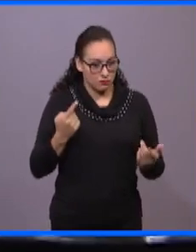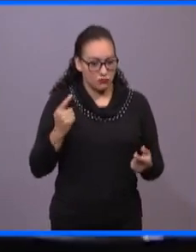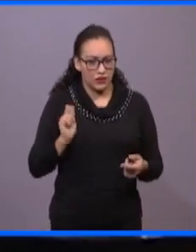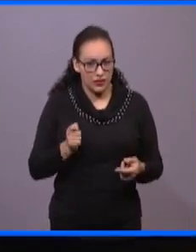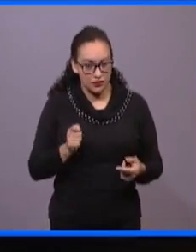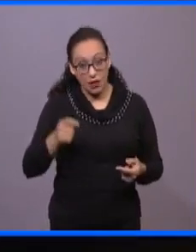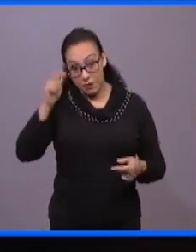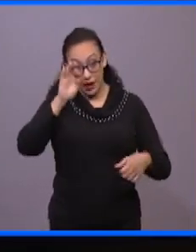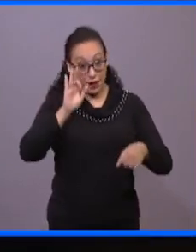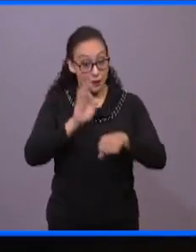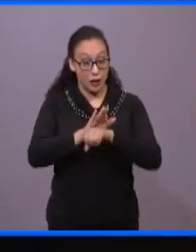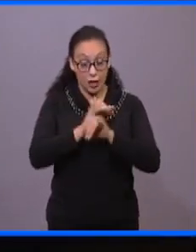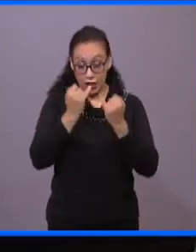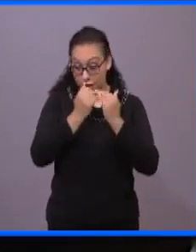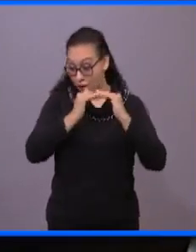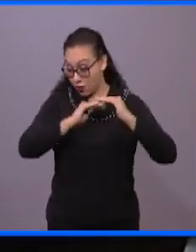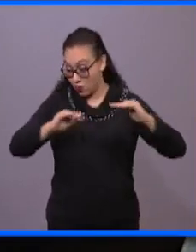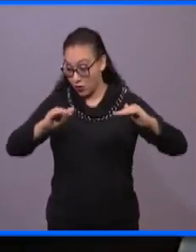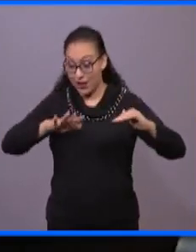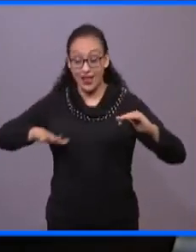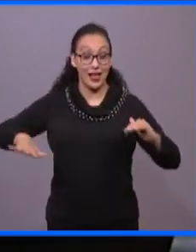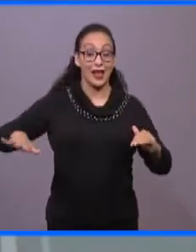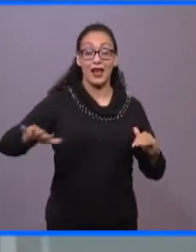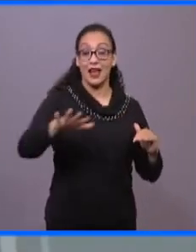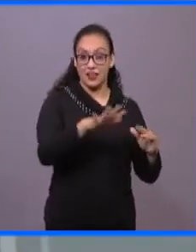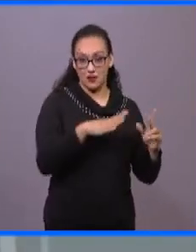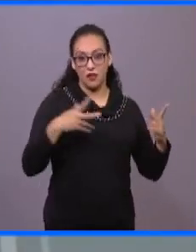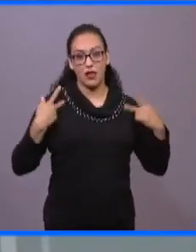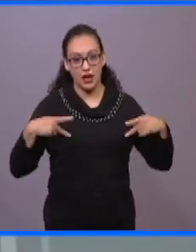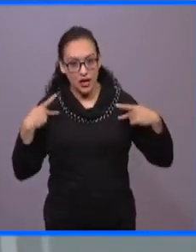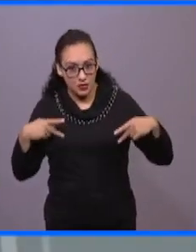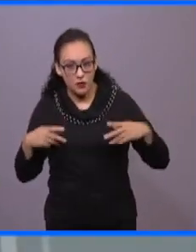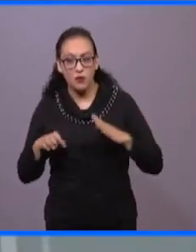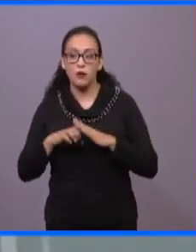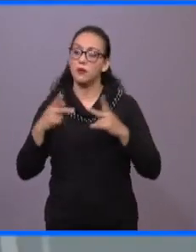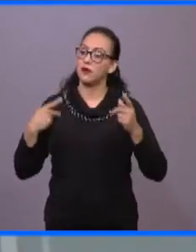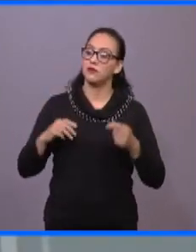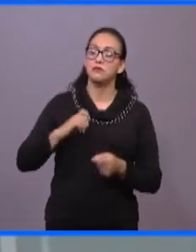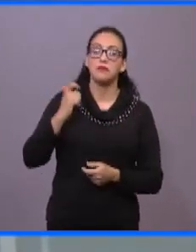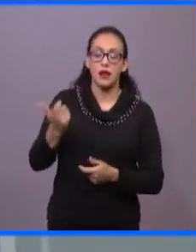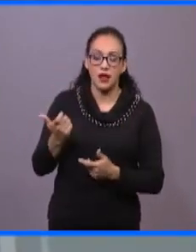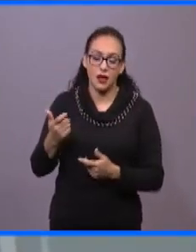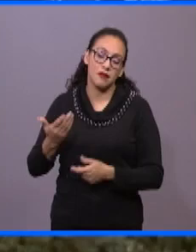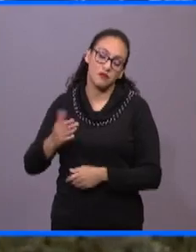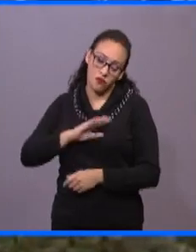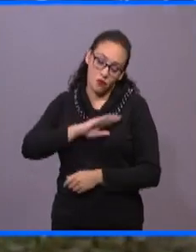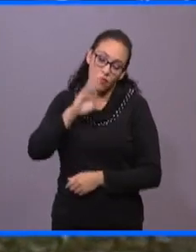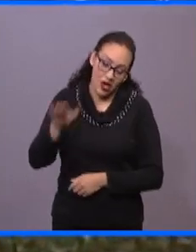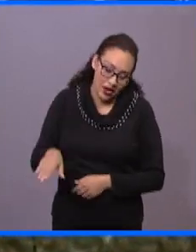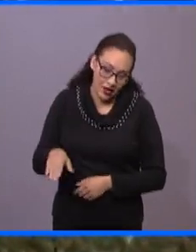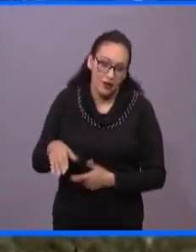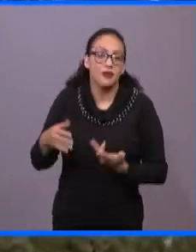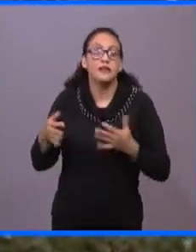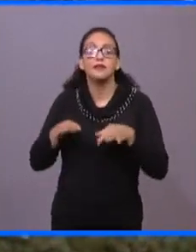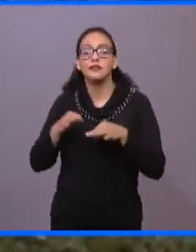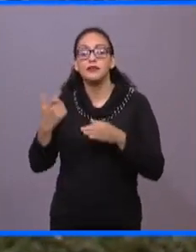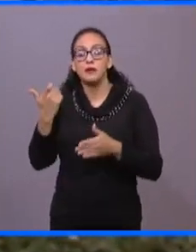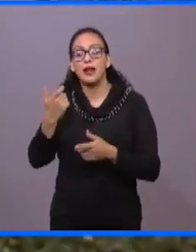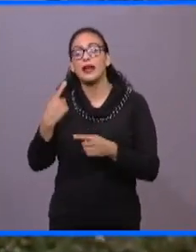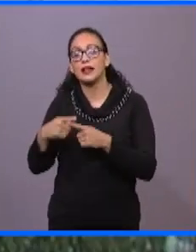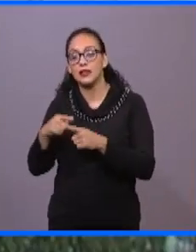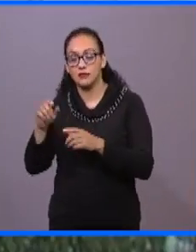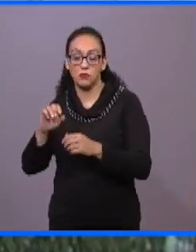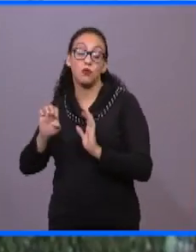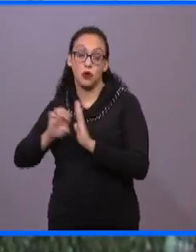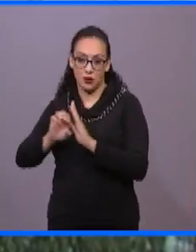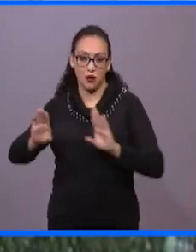una protección equitativa para quienes dependían de la persona trabajadora fallecida. Las mencionadas disposiciones establecen que la